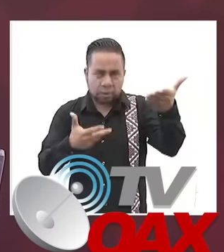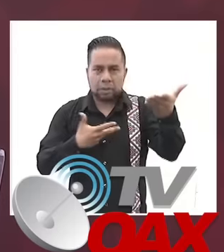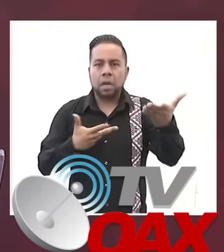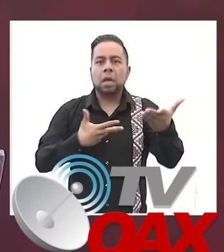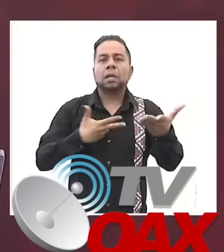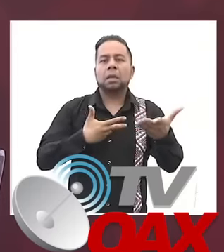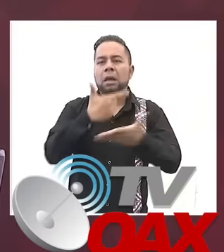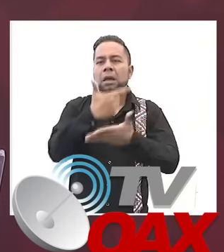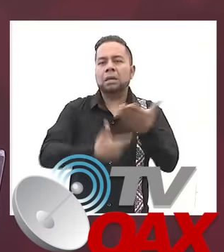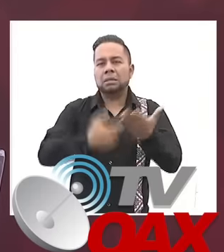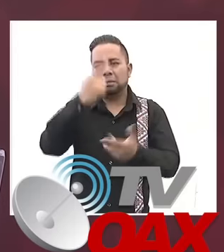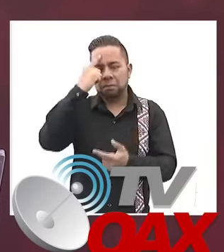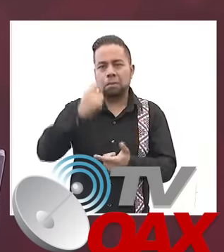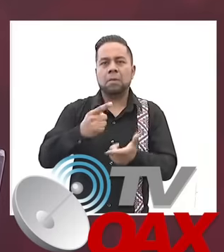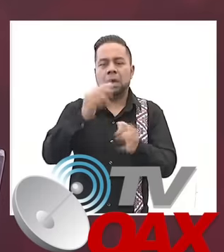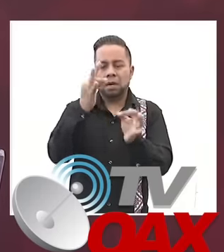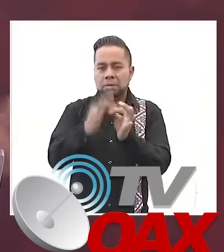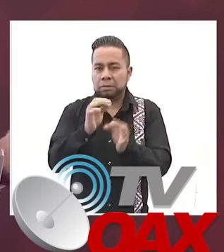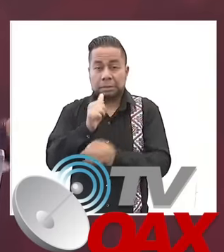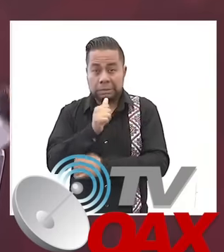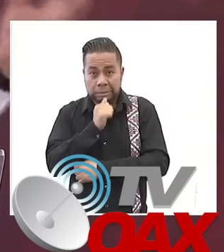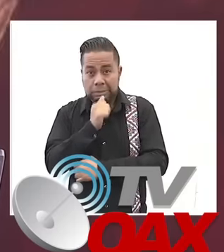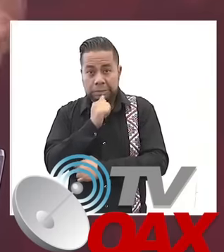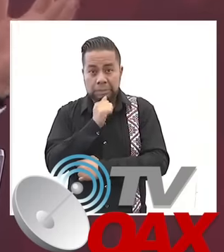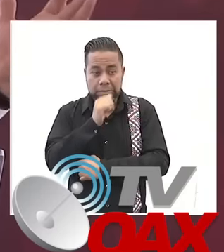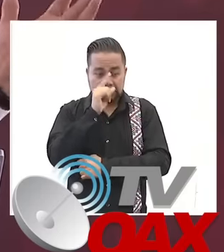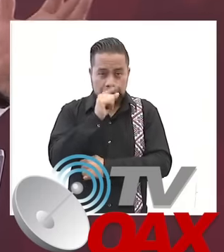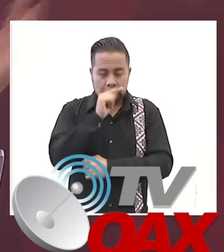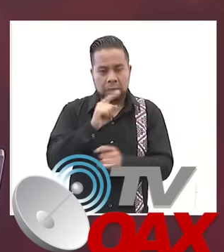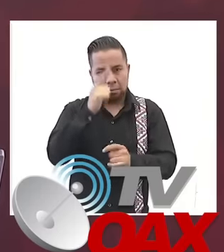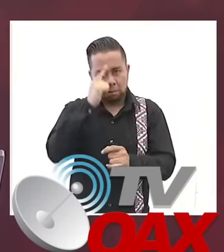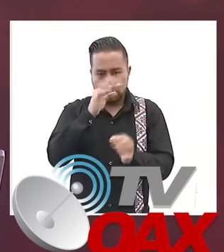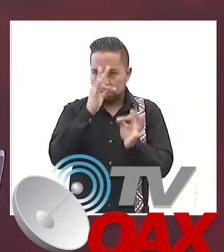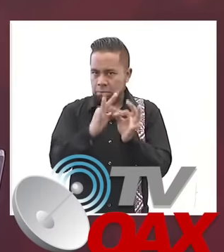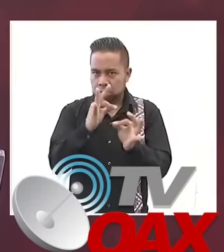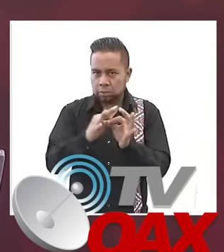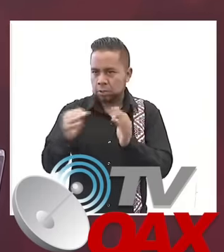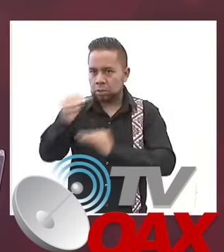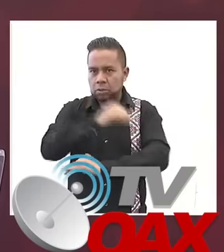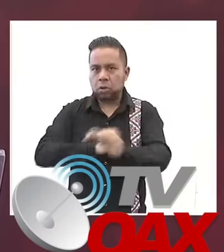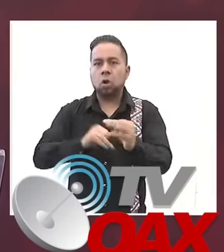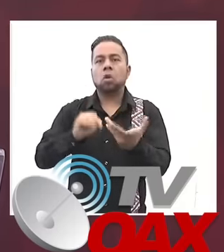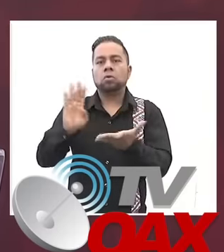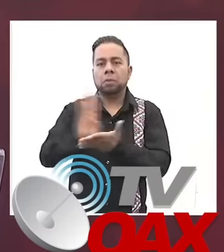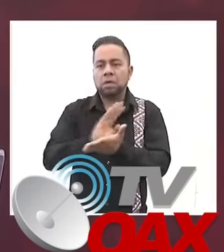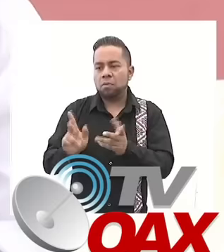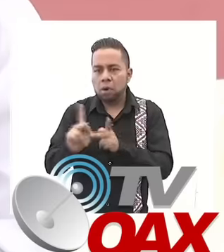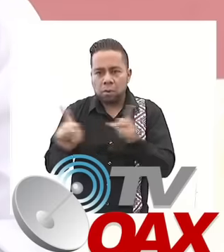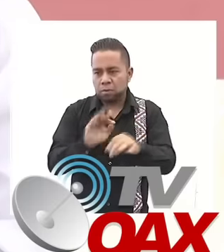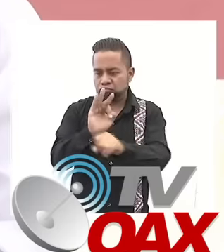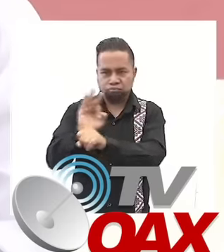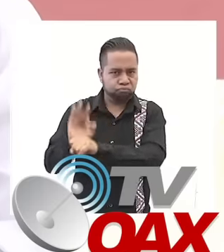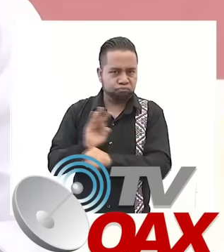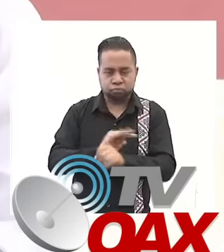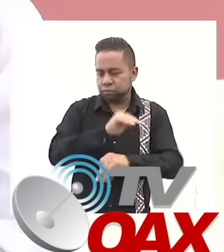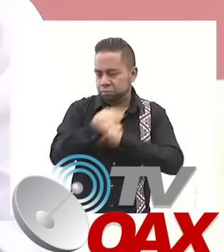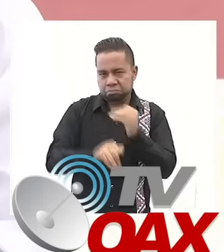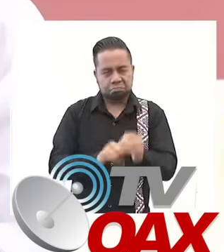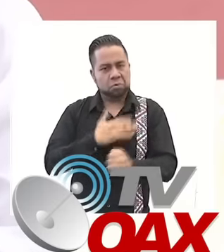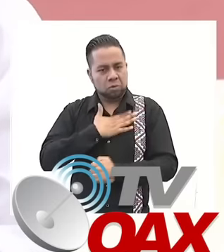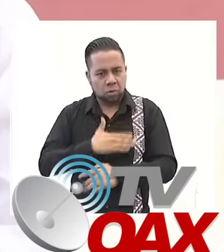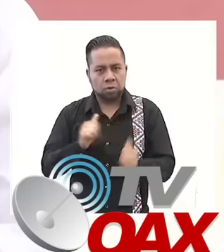para que se cumplan y se beneficien todas las comunidades, todo lo que tiene que ver con